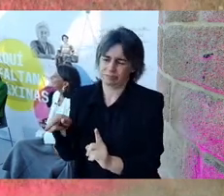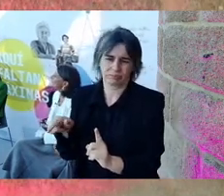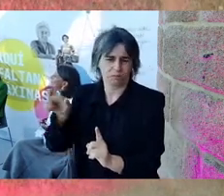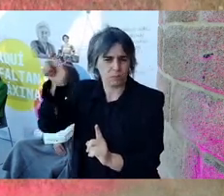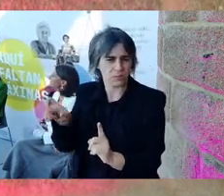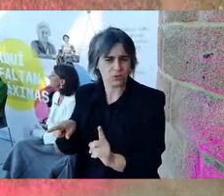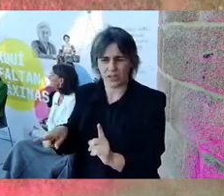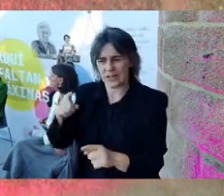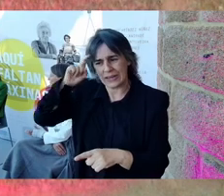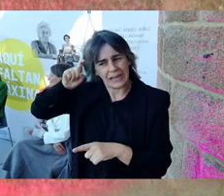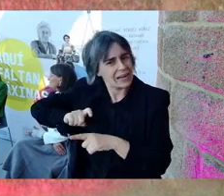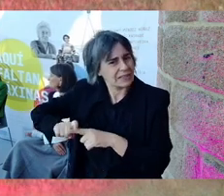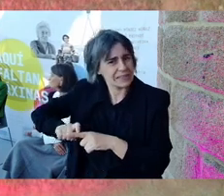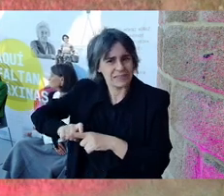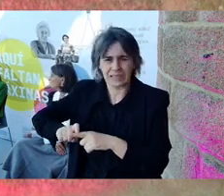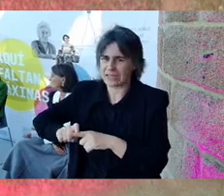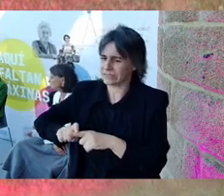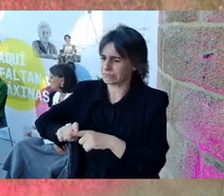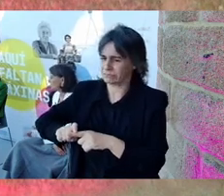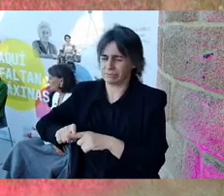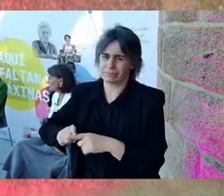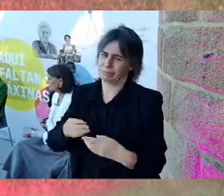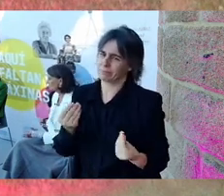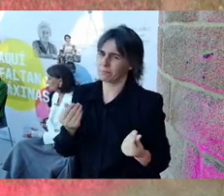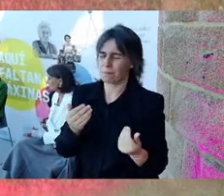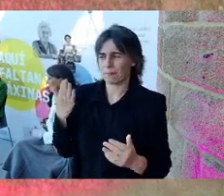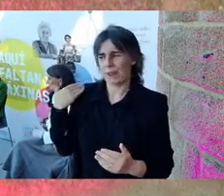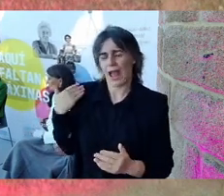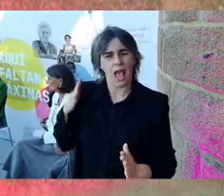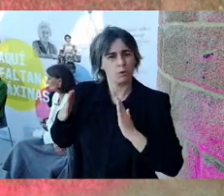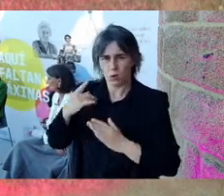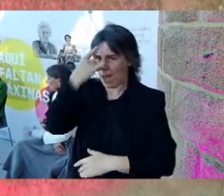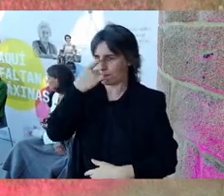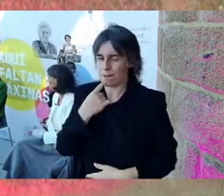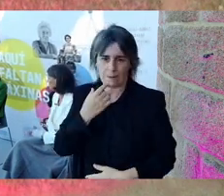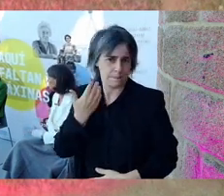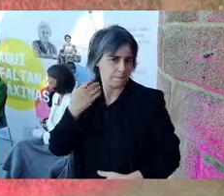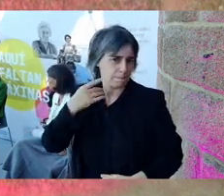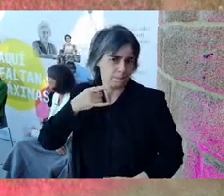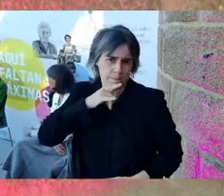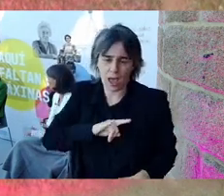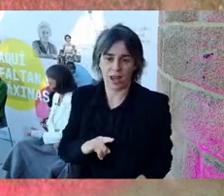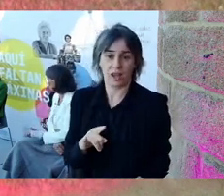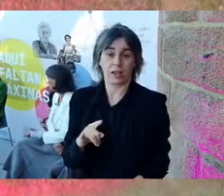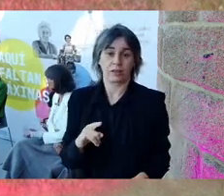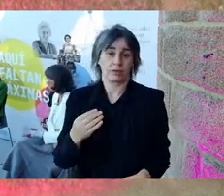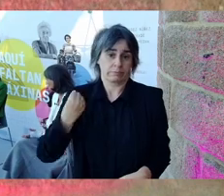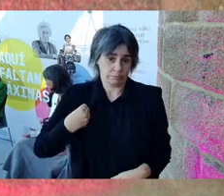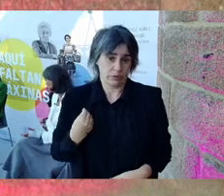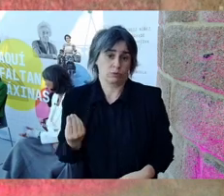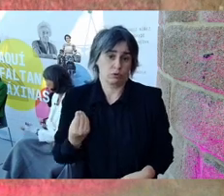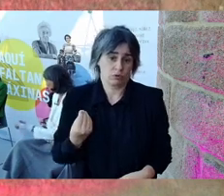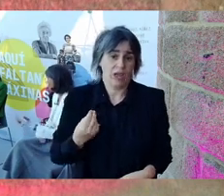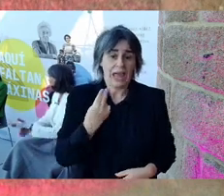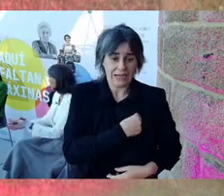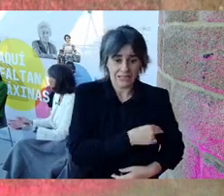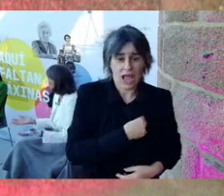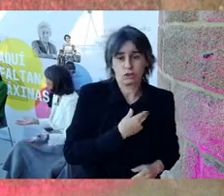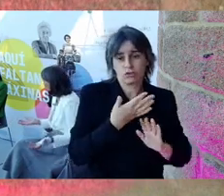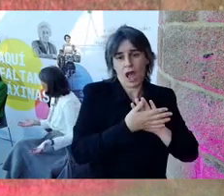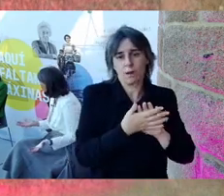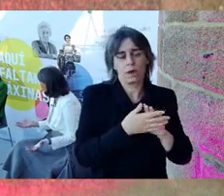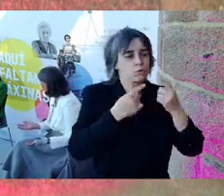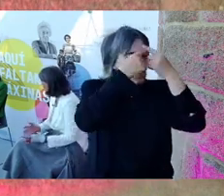Un tipo, en fin, con unas características que en la época no son muy bien vistas. Los cristianos hablan de un monje guerrero y los musulmanes